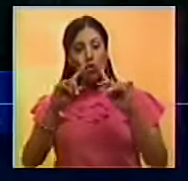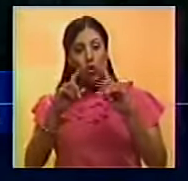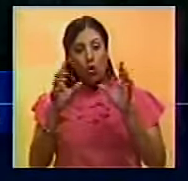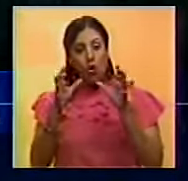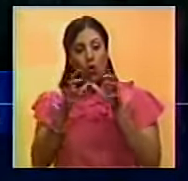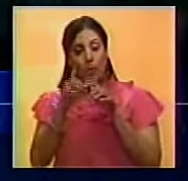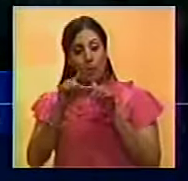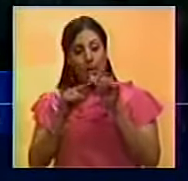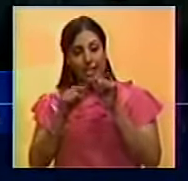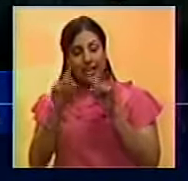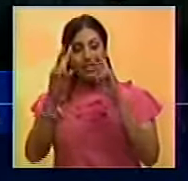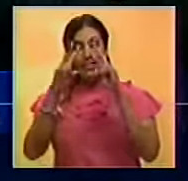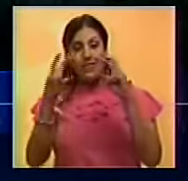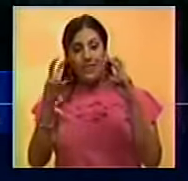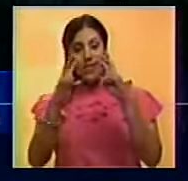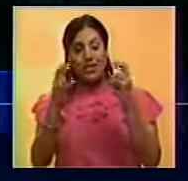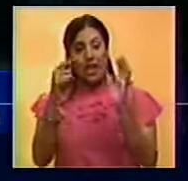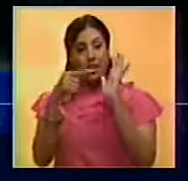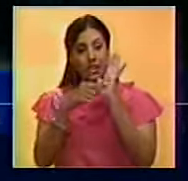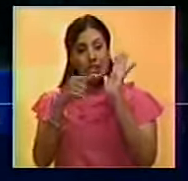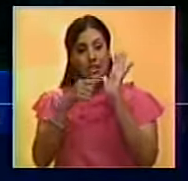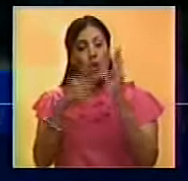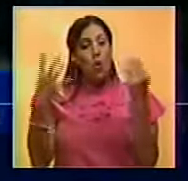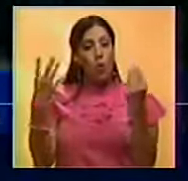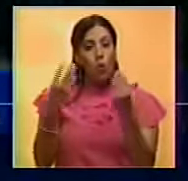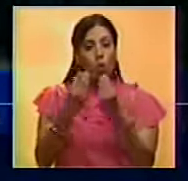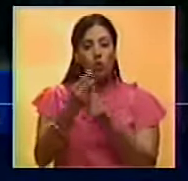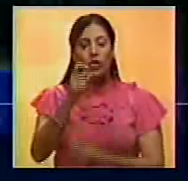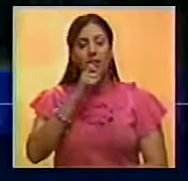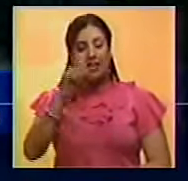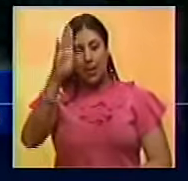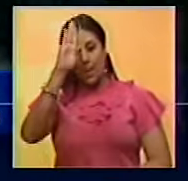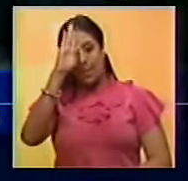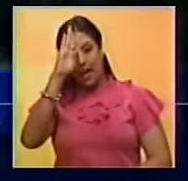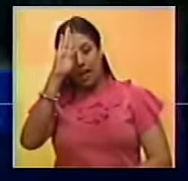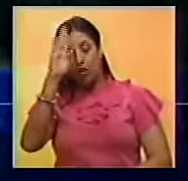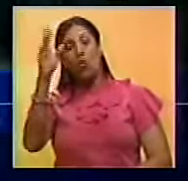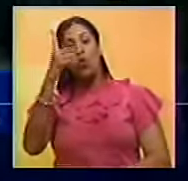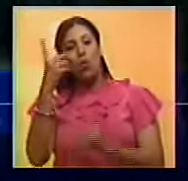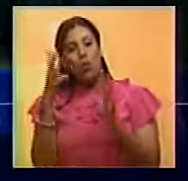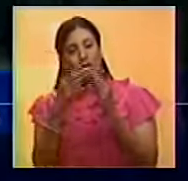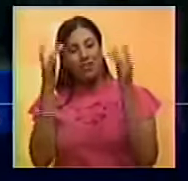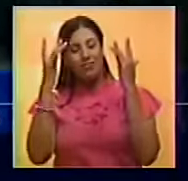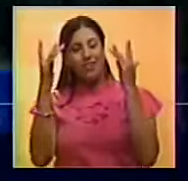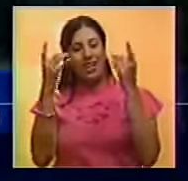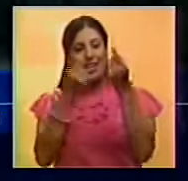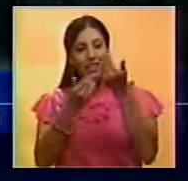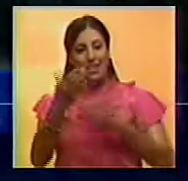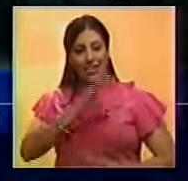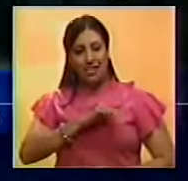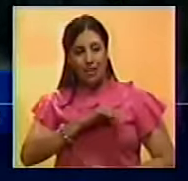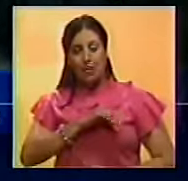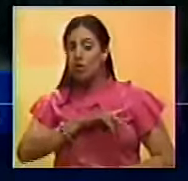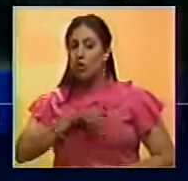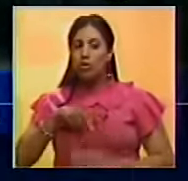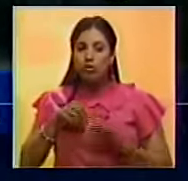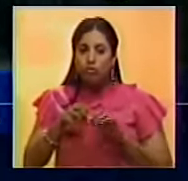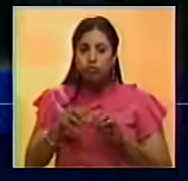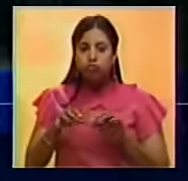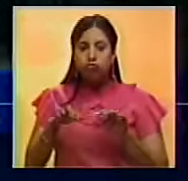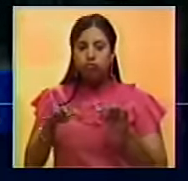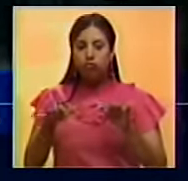equipos de investigación financiera conjuntamente con la SUDEBAN, la Unidad de Inteligencia Financiera, y estamos